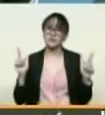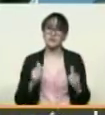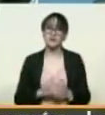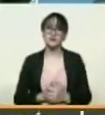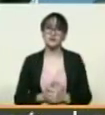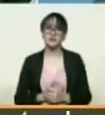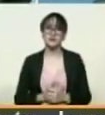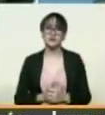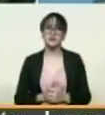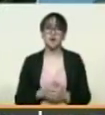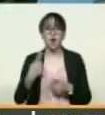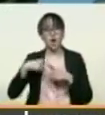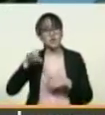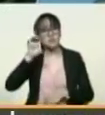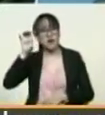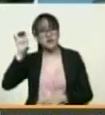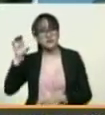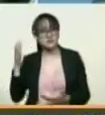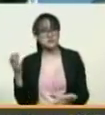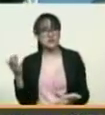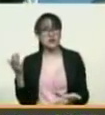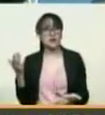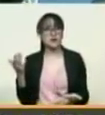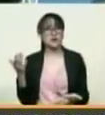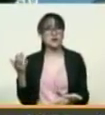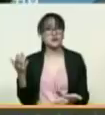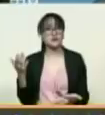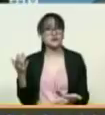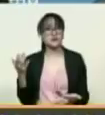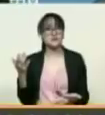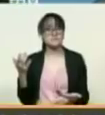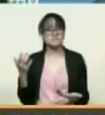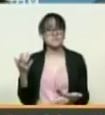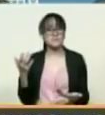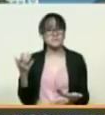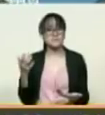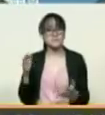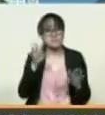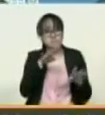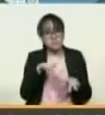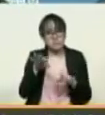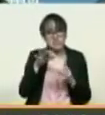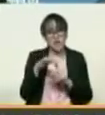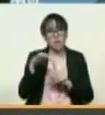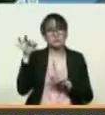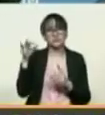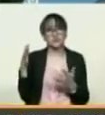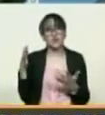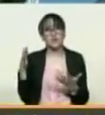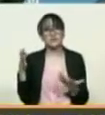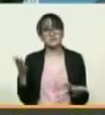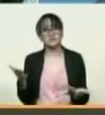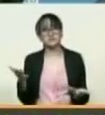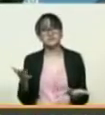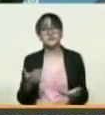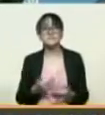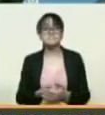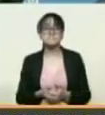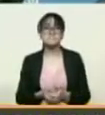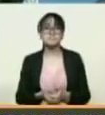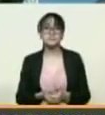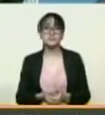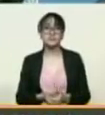No como en otros países donde lo que se presentan son versiones matizadas de opciones de derecha. O algunas les